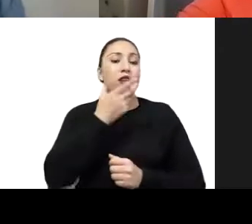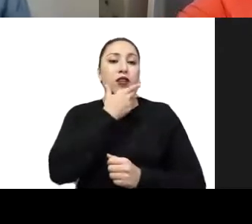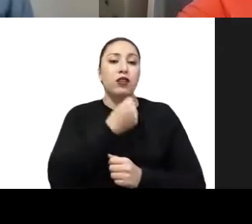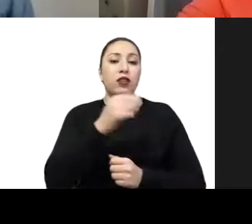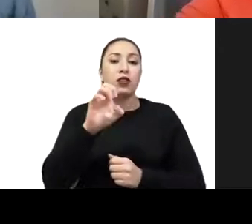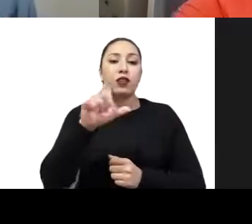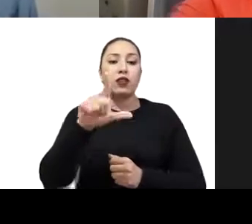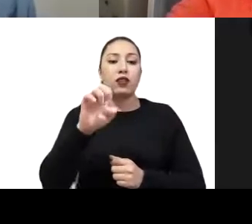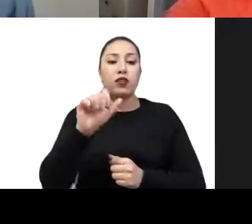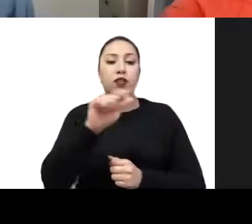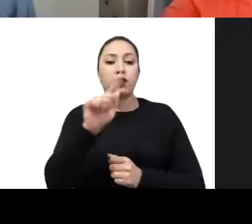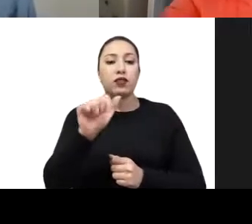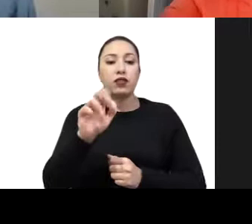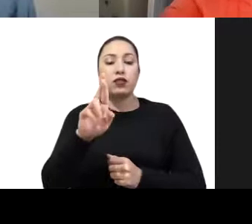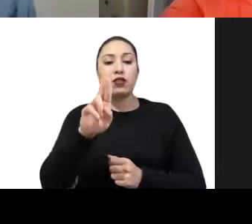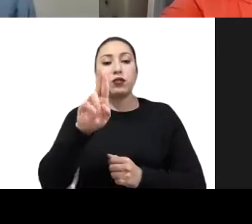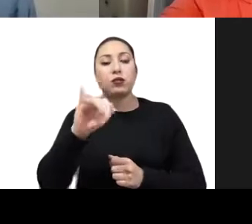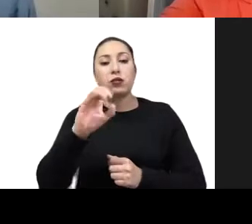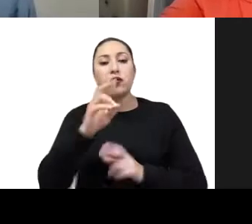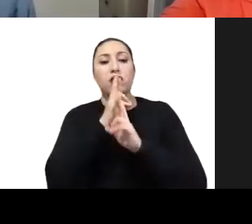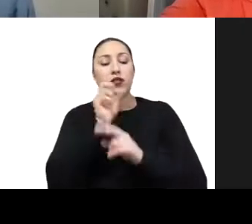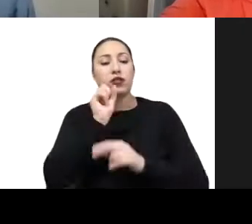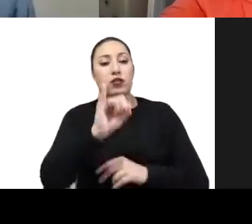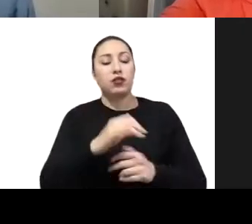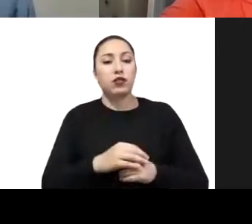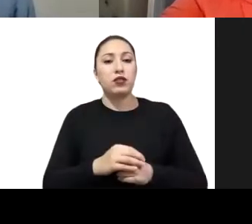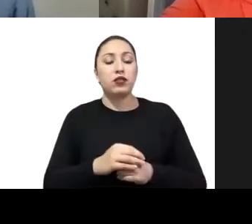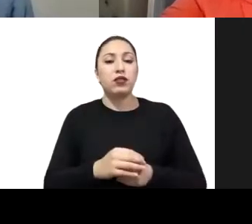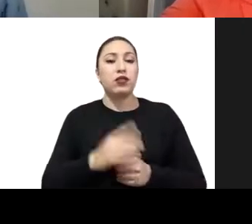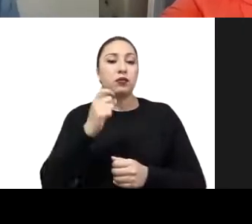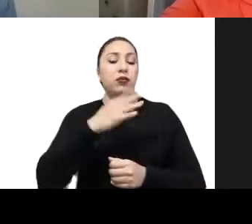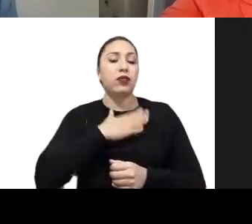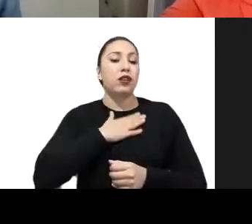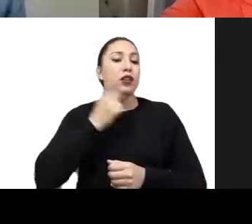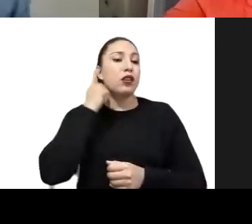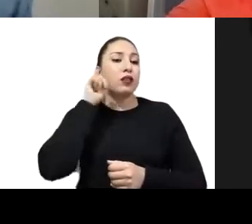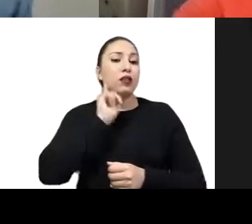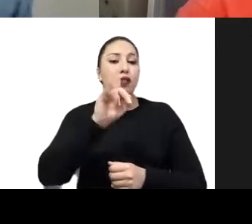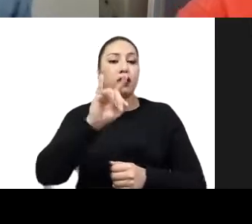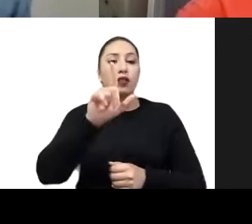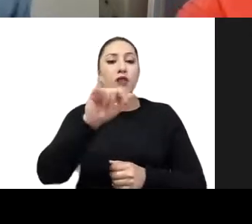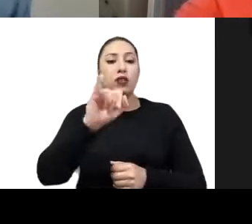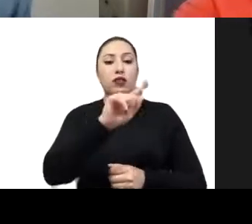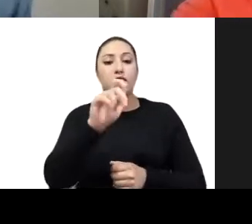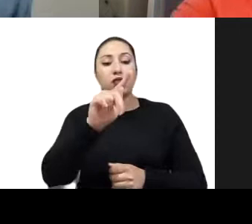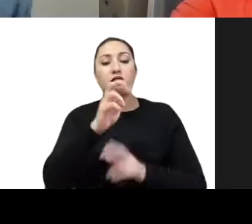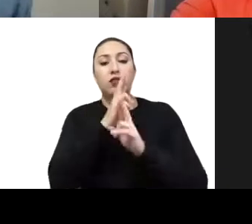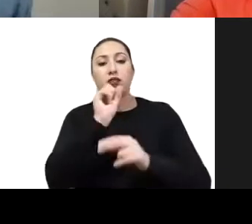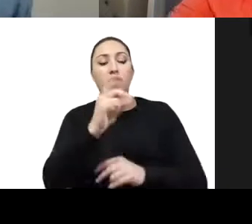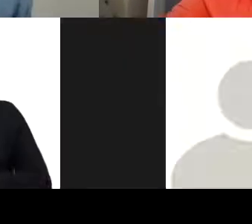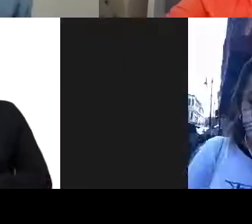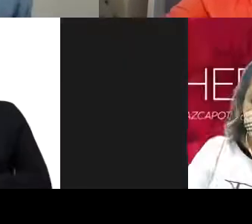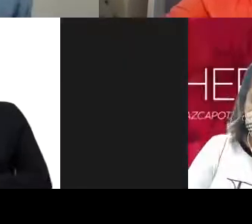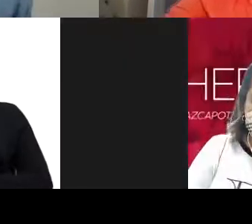Eleazar Rubio Aldarán. Rubio Aldarán, a favor. Gracias. La de la voz, Lizeth Clavel Sánchez, a favor. Diputada Ana Cristina Hernández